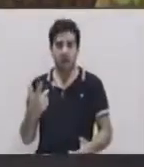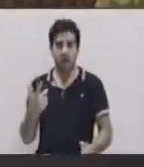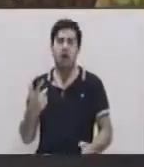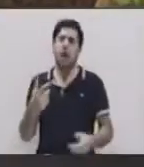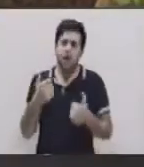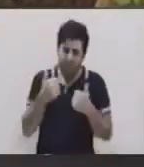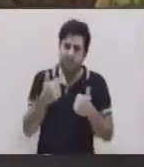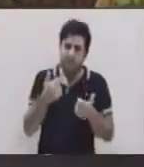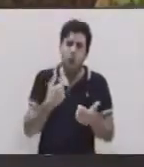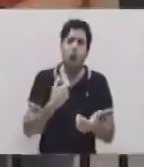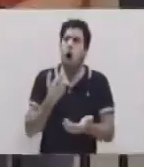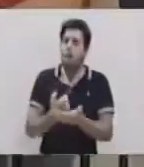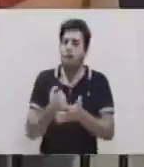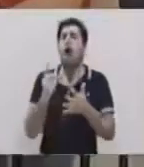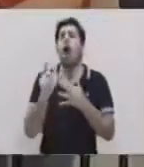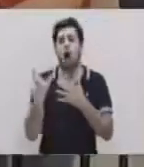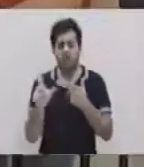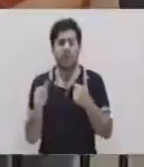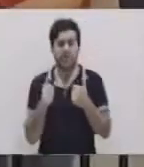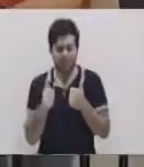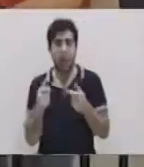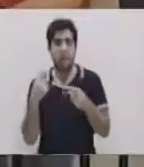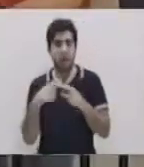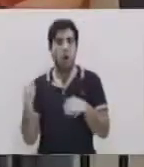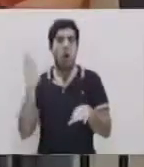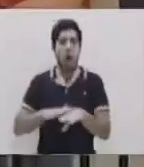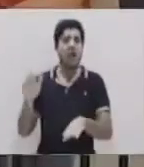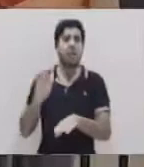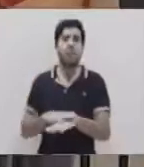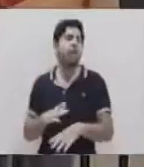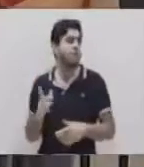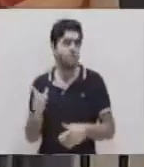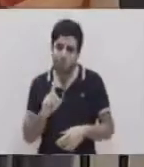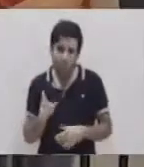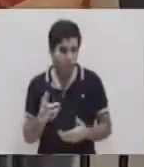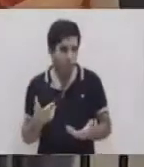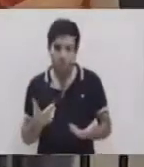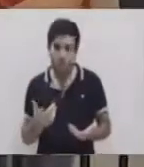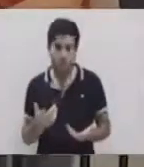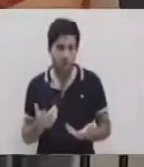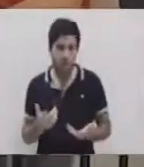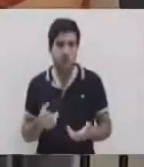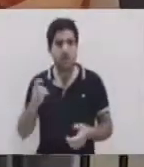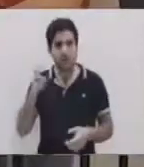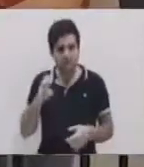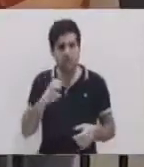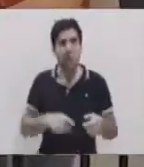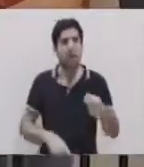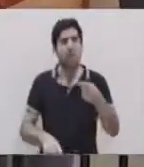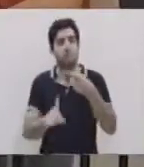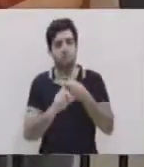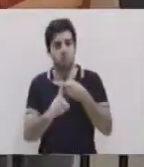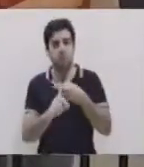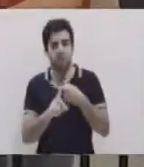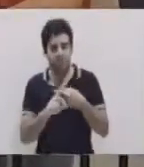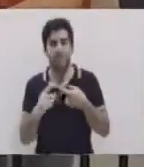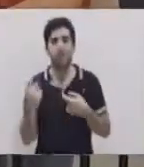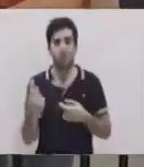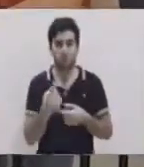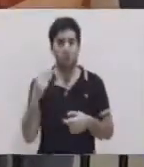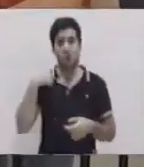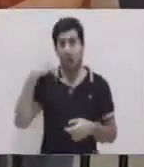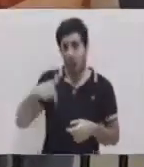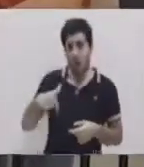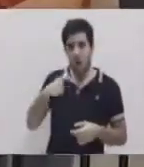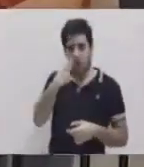es el toque físico. Hoy en día te puedo decir que tenemos un distanciamiento social, pero